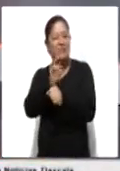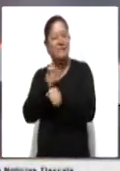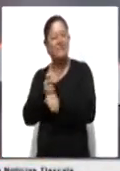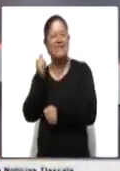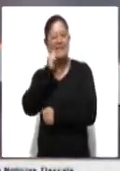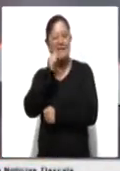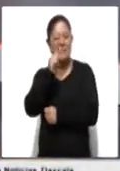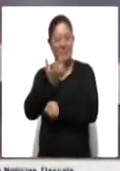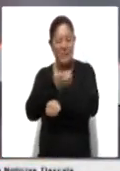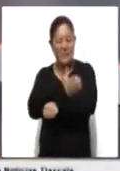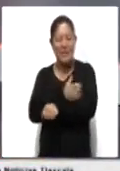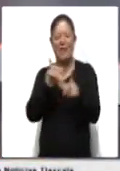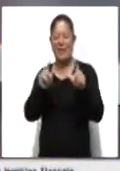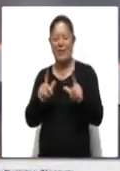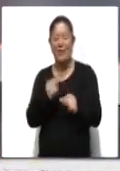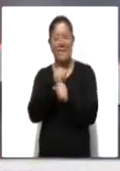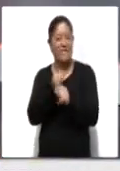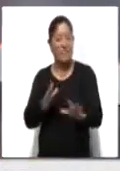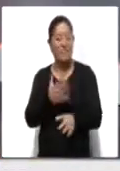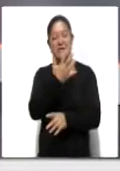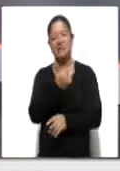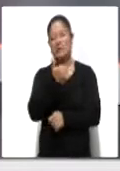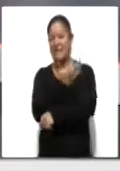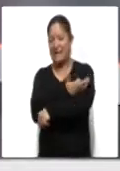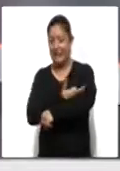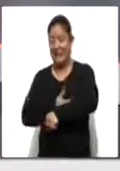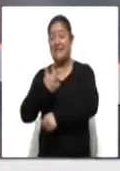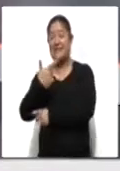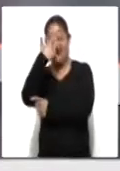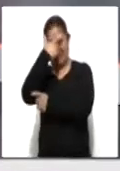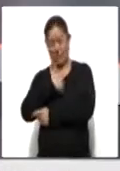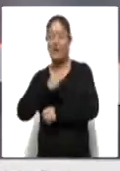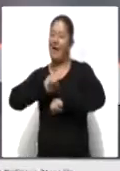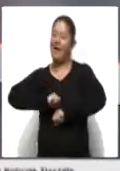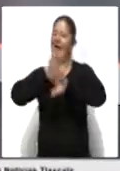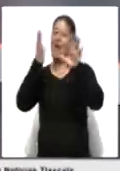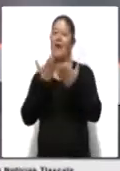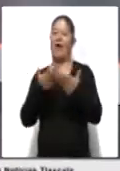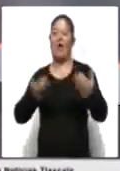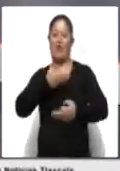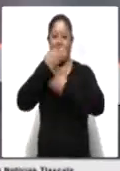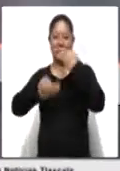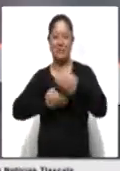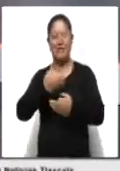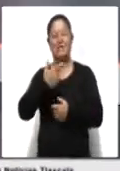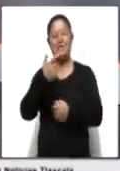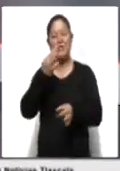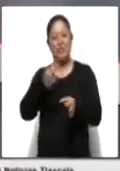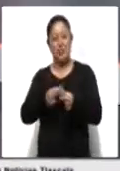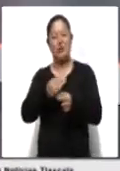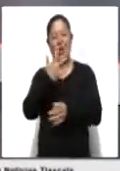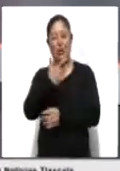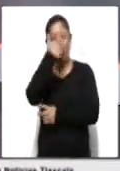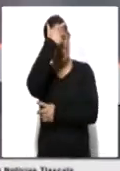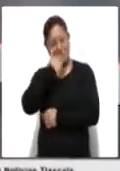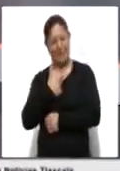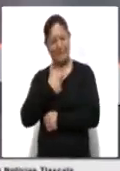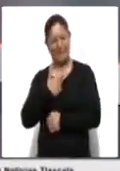que nos acompañen en los cortes informativos 5, 6 y 7 y por supuesto en la tercera emisión de Ahora Noticias en